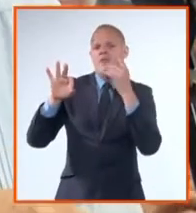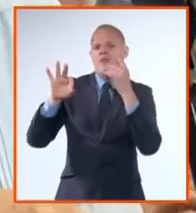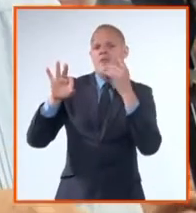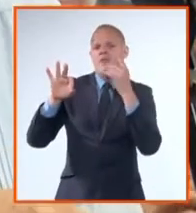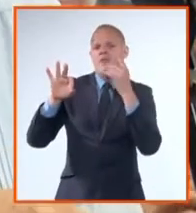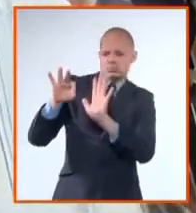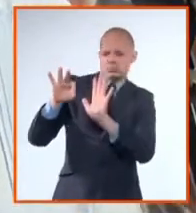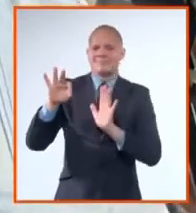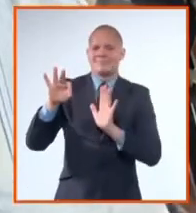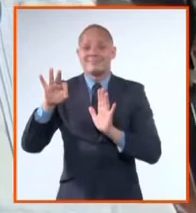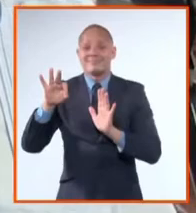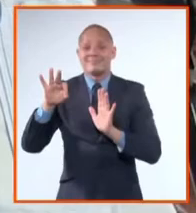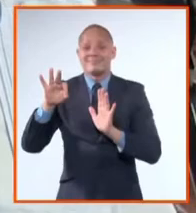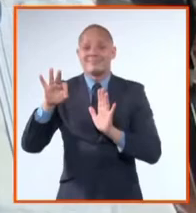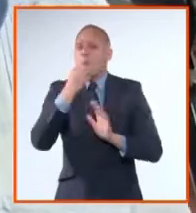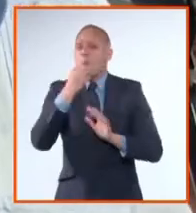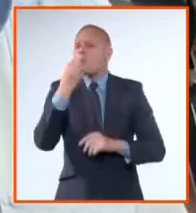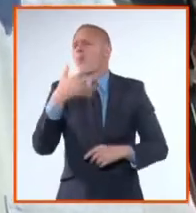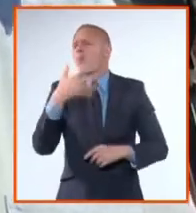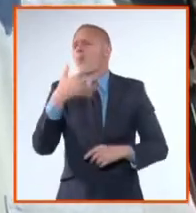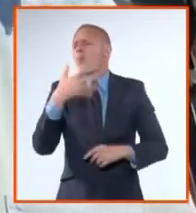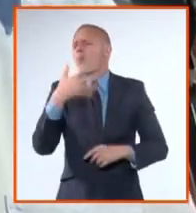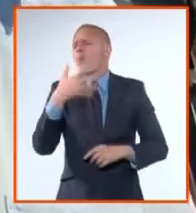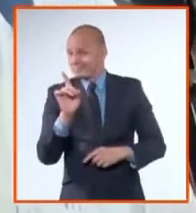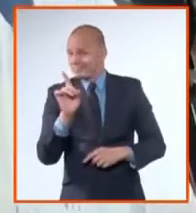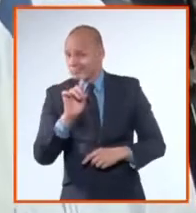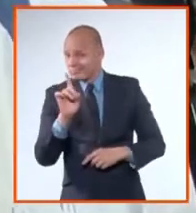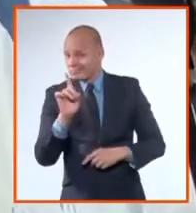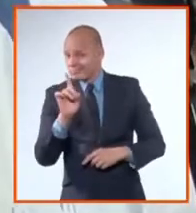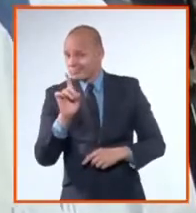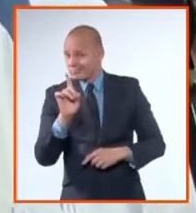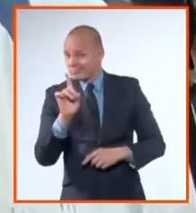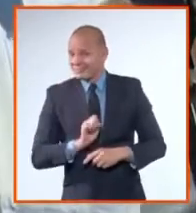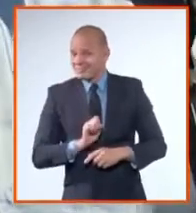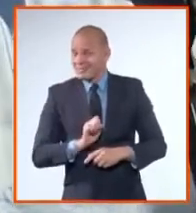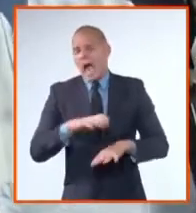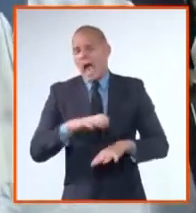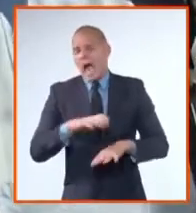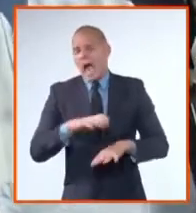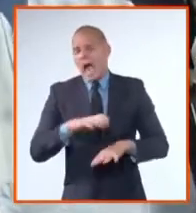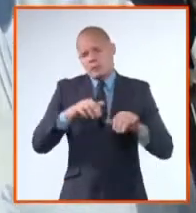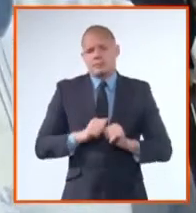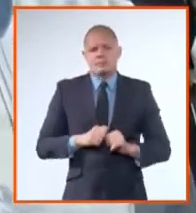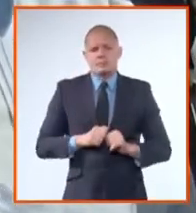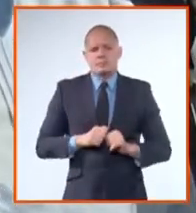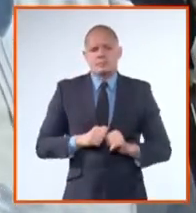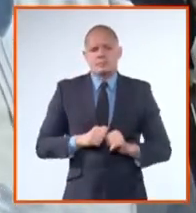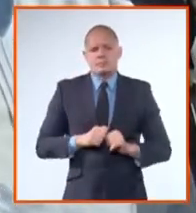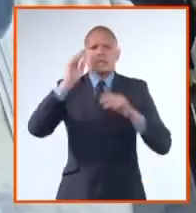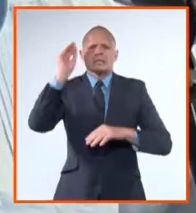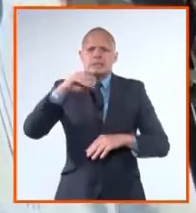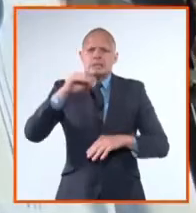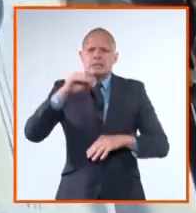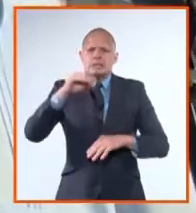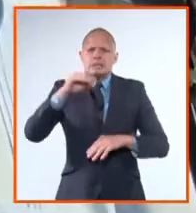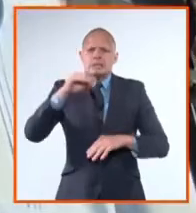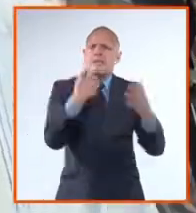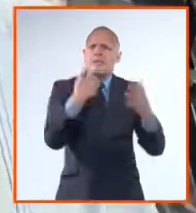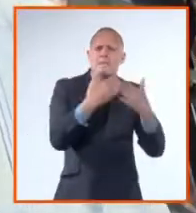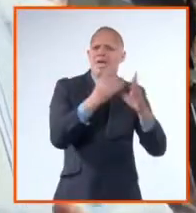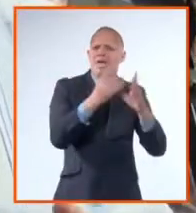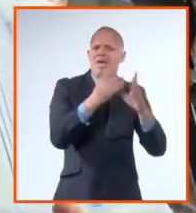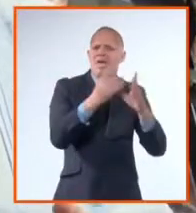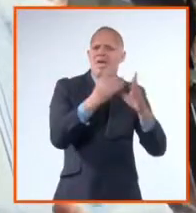Porque hay instituciones donde evidentemente se concentran los doctores, donde se concentran